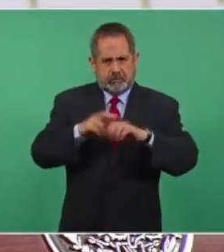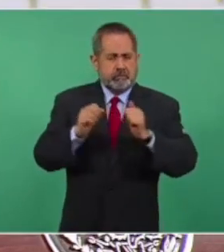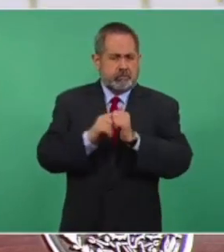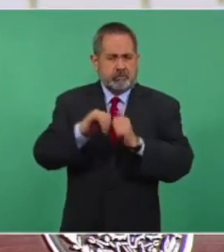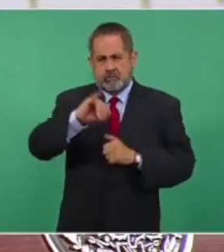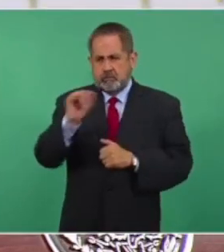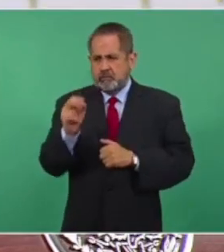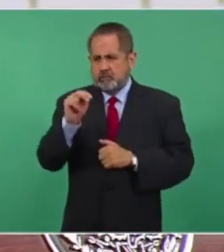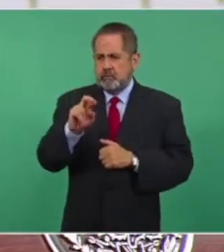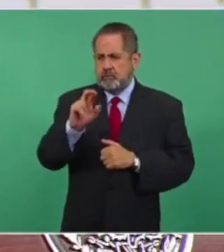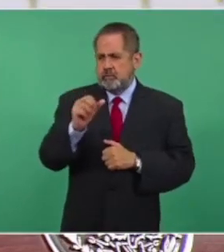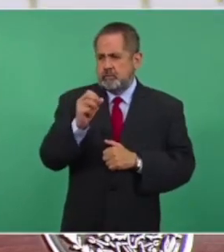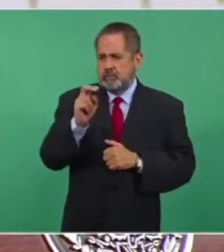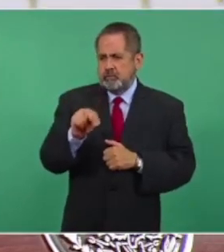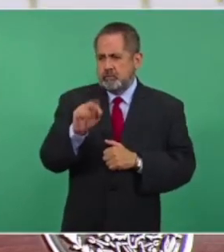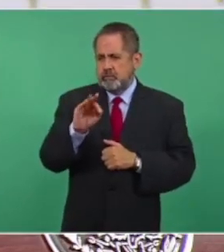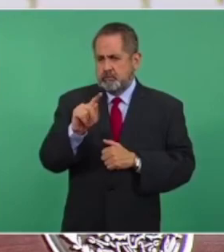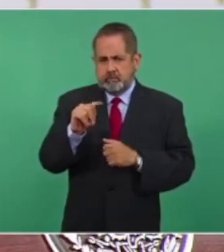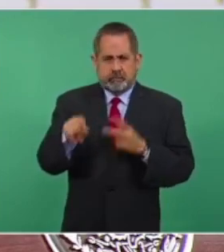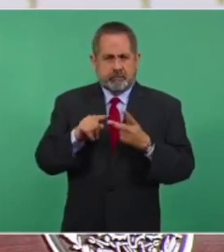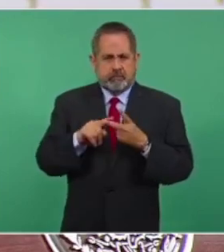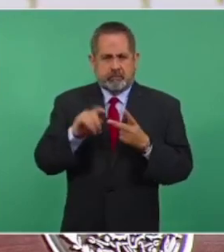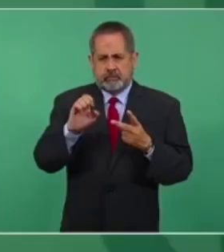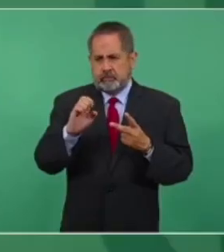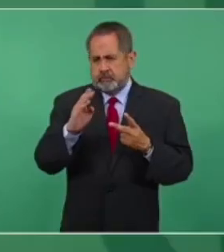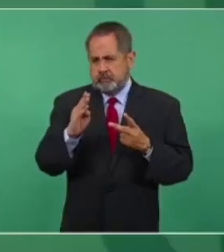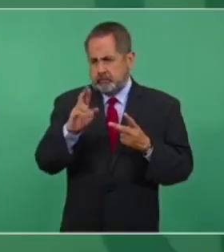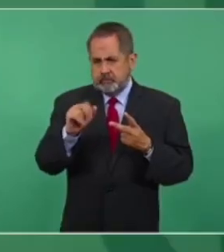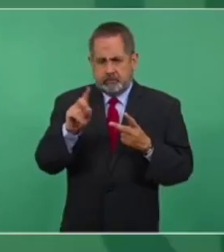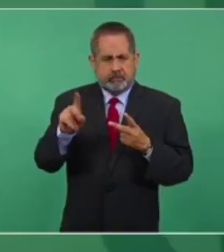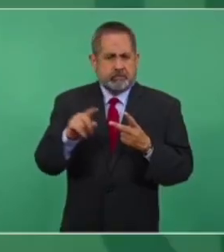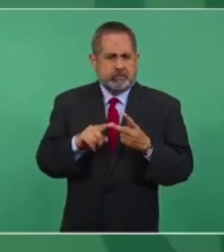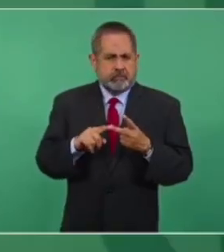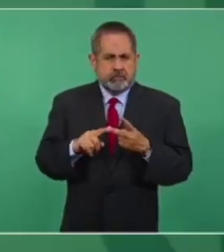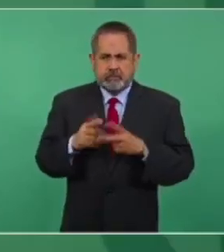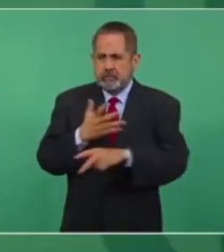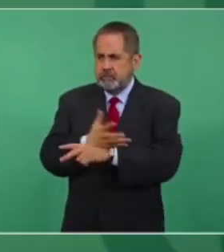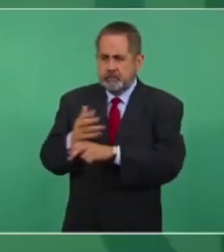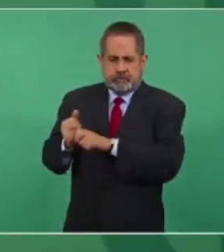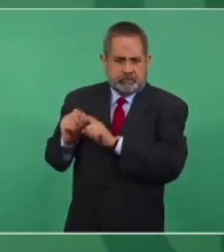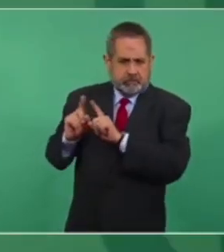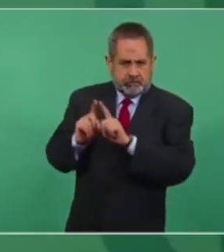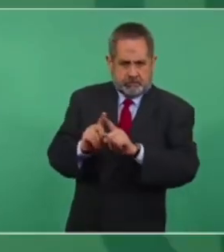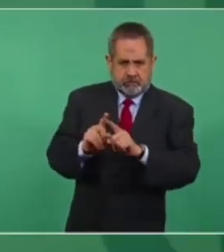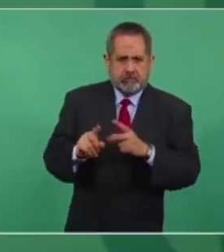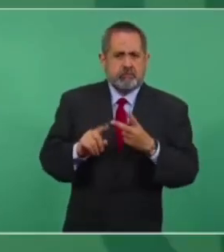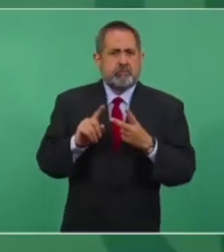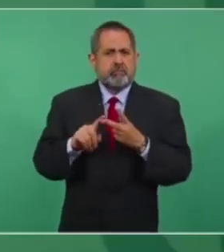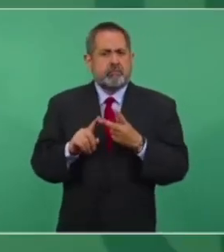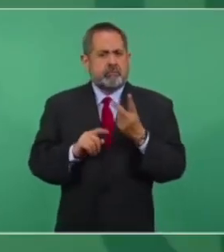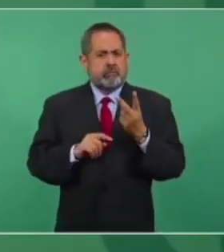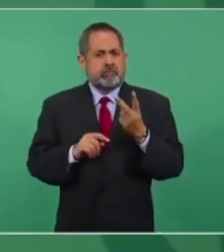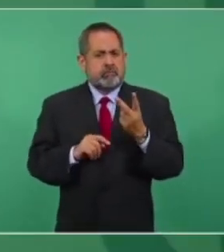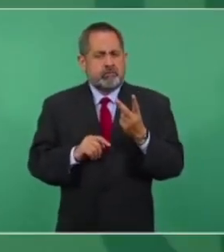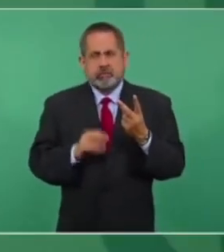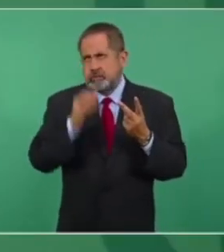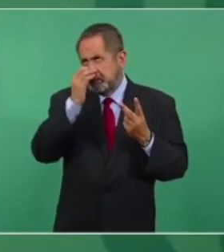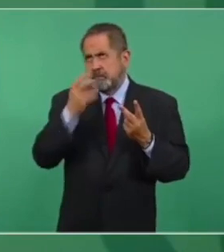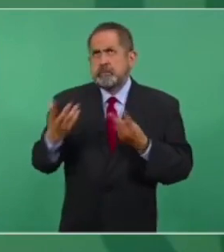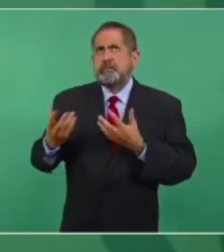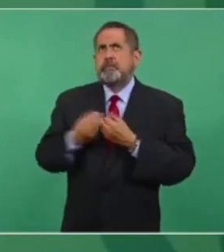Ramón de la Fuente, Marcelo Ebrard, que me va a acompañar. Solo me